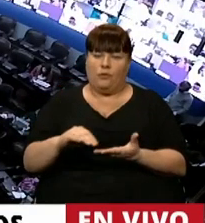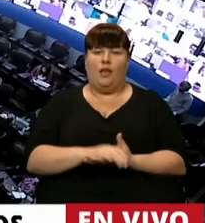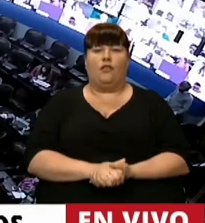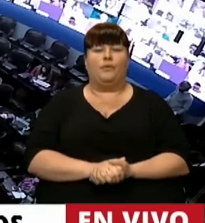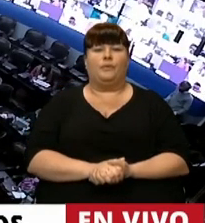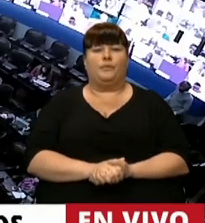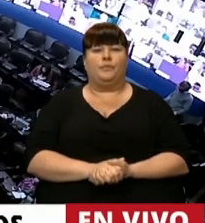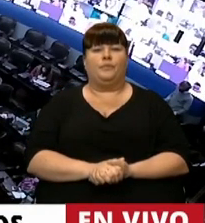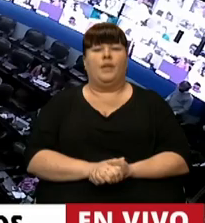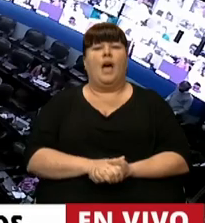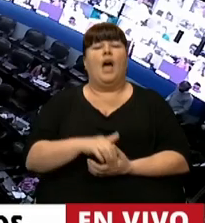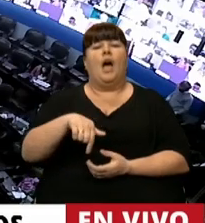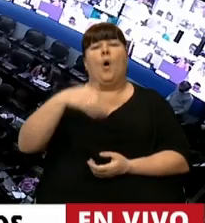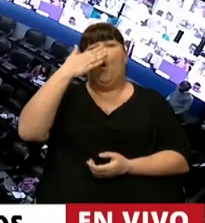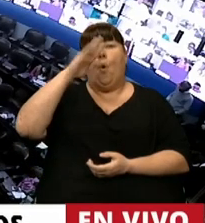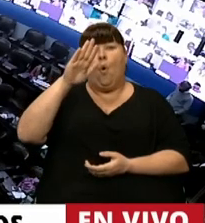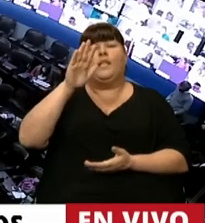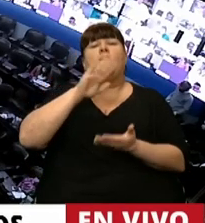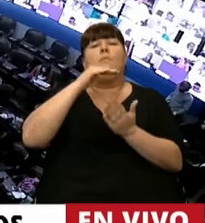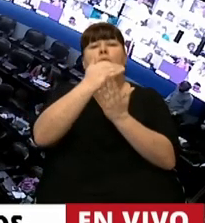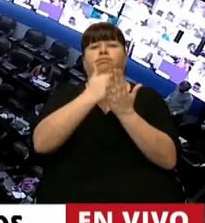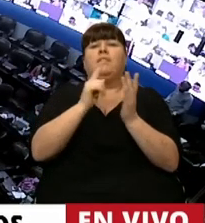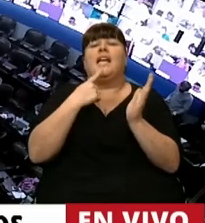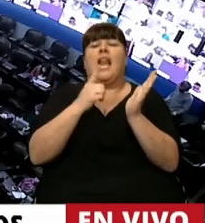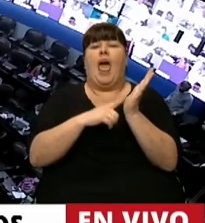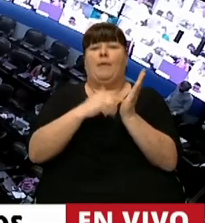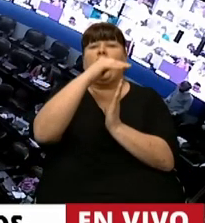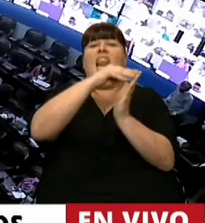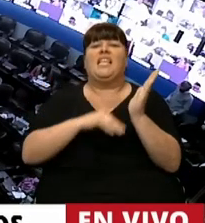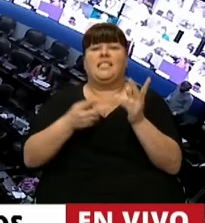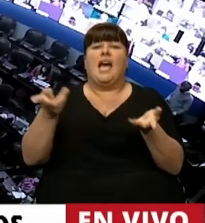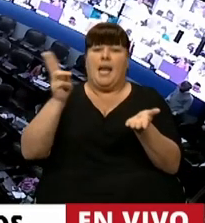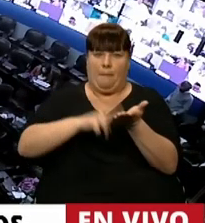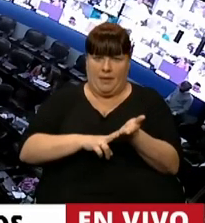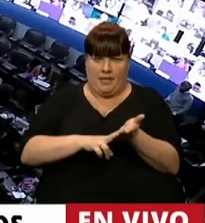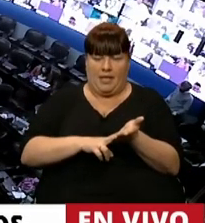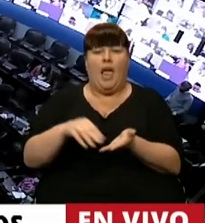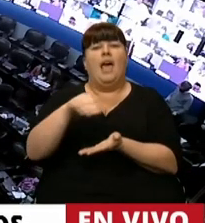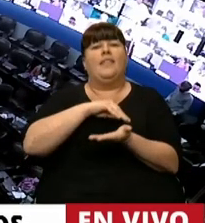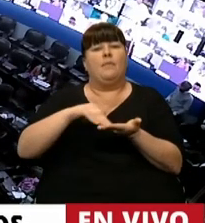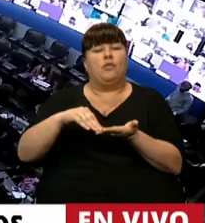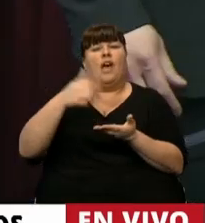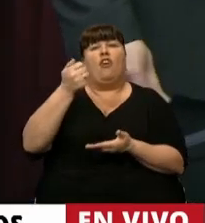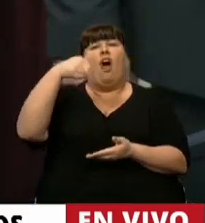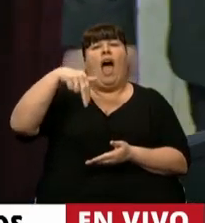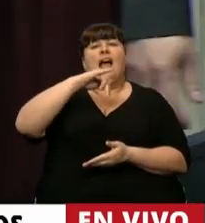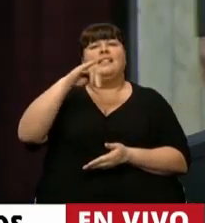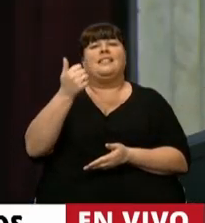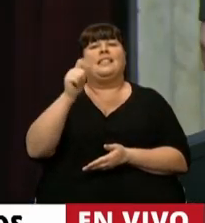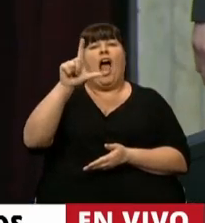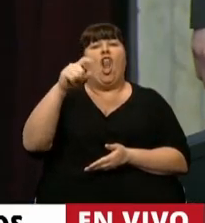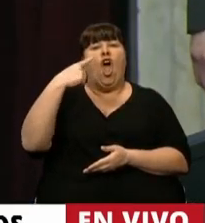otros voy a hacer la última lectura de acuerdo al protocolo de la lista diputada en salón y pablo